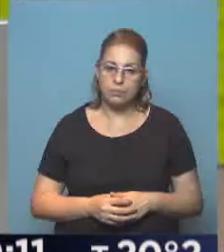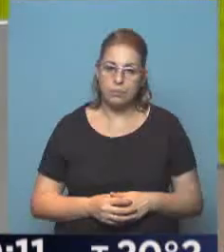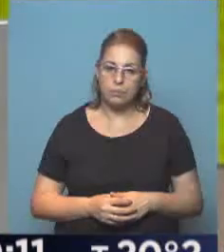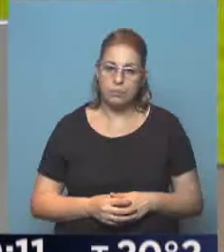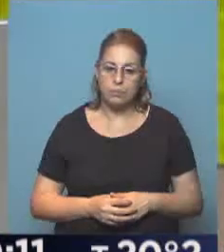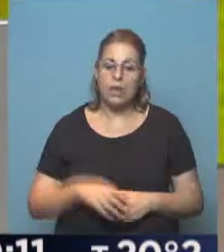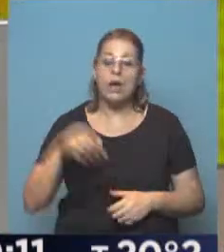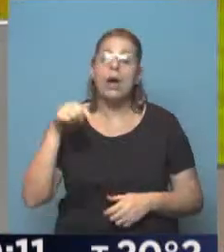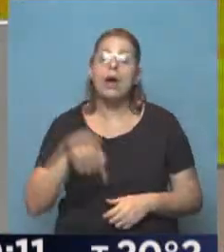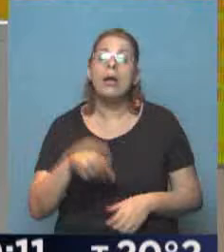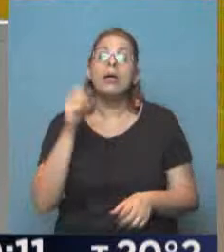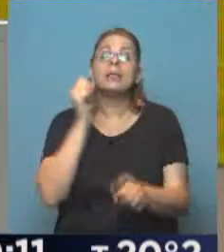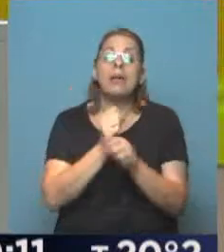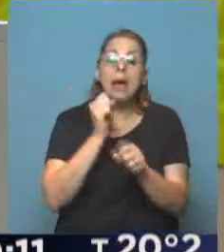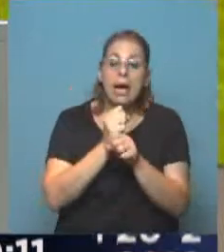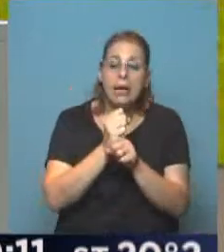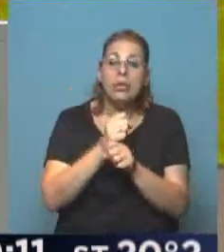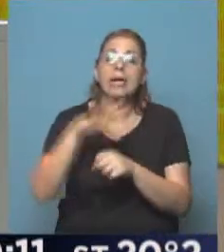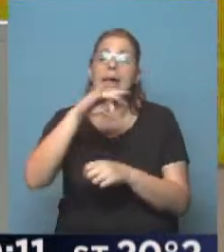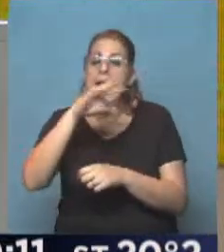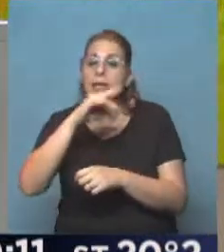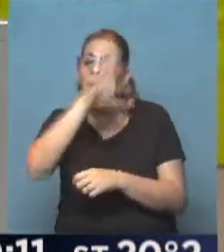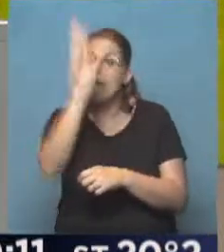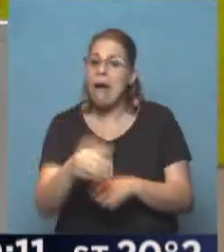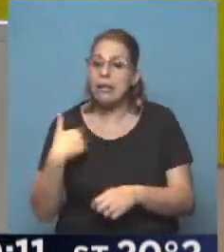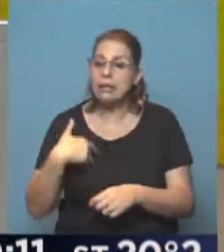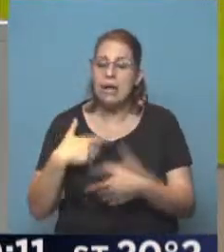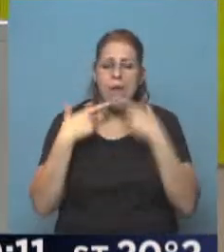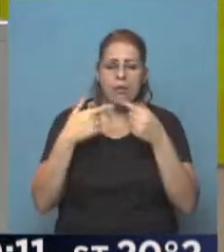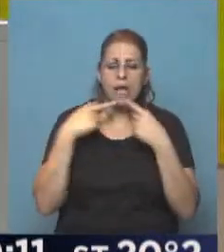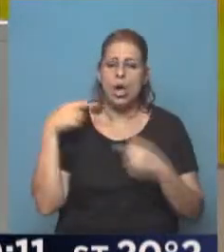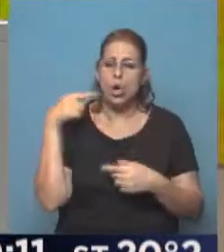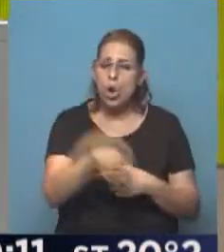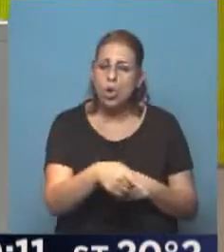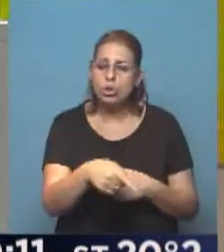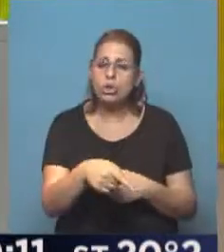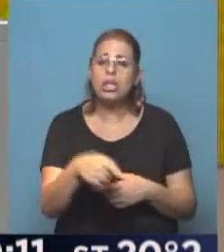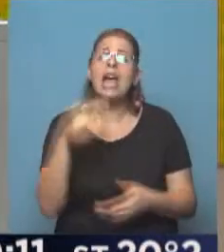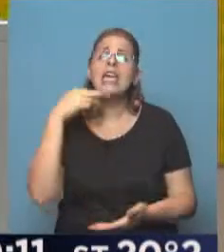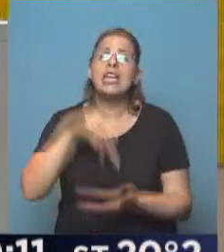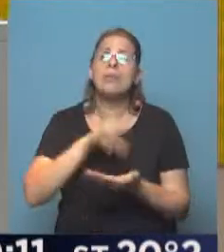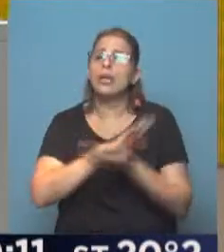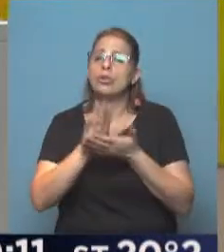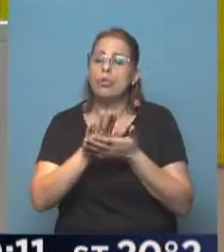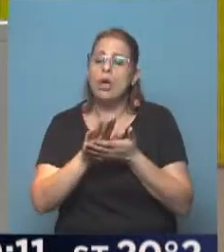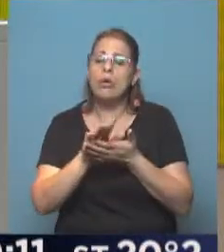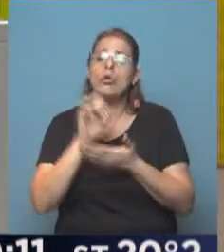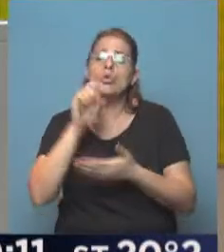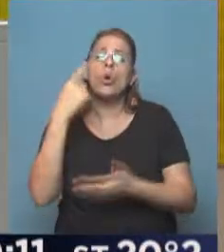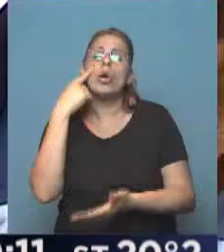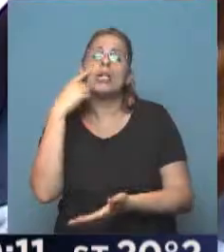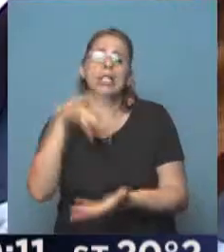Y en este marco, trabajadores de casinos de todo el país se manifestaron en contra de la implementación de nuevos impuestos a la industria de juegos de